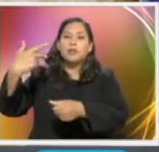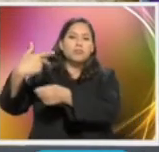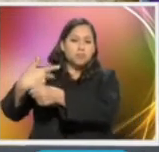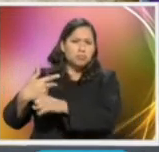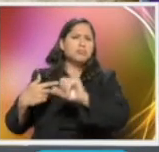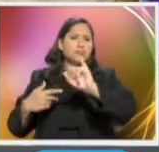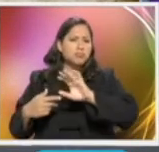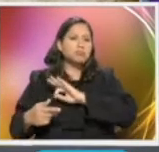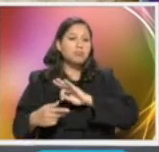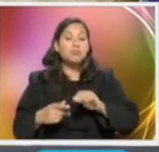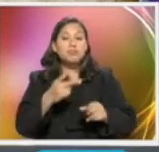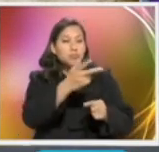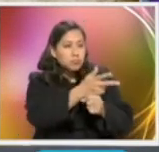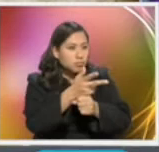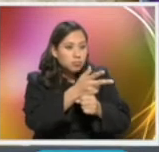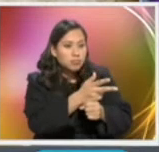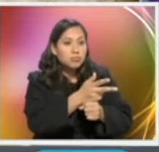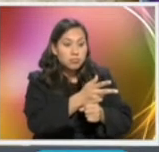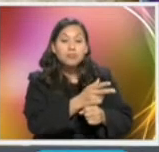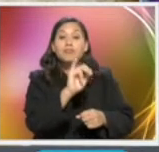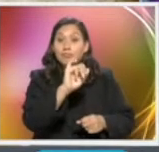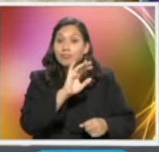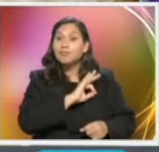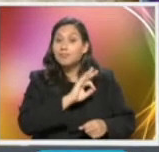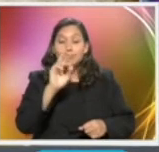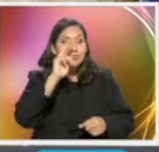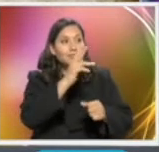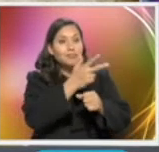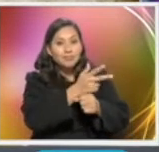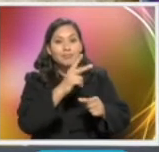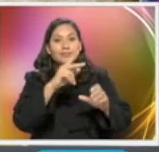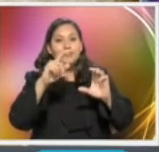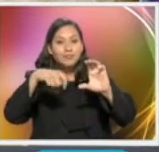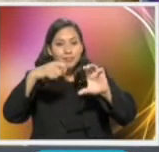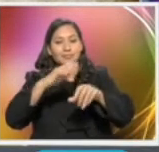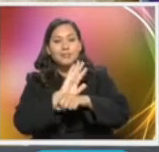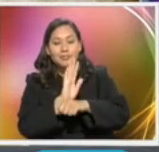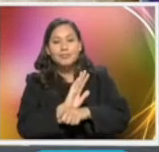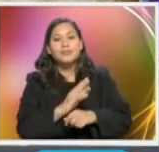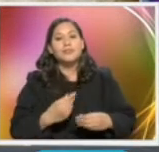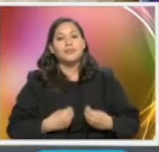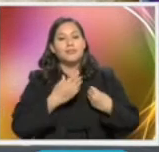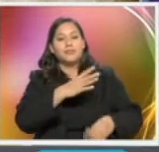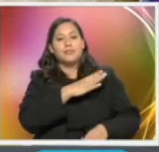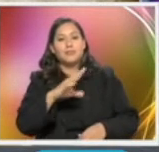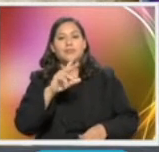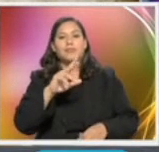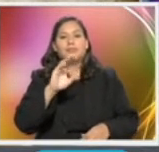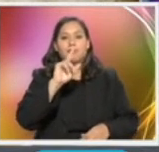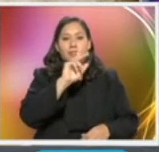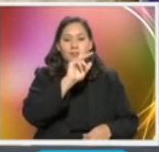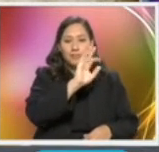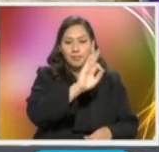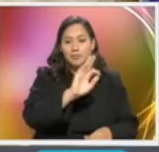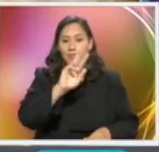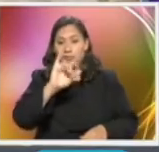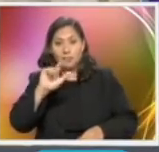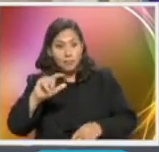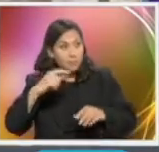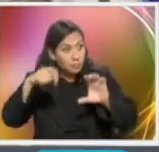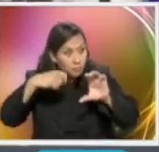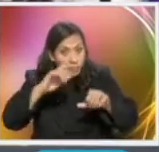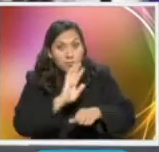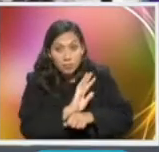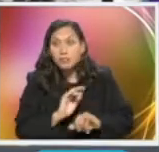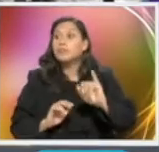los cortes que hicieron y las tomas que hicieron, se pudo crear la película que se llama La vida del general Francisco Villa. Se creó una película en base a